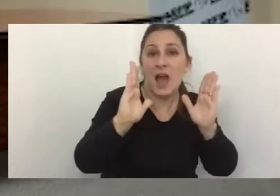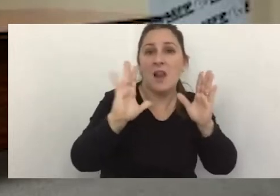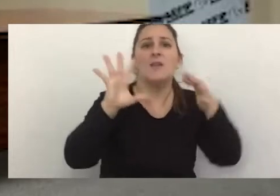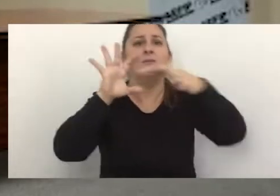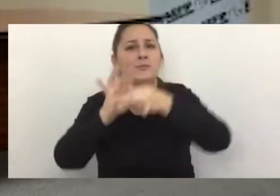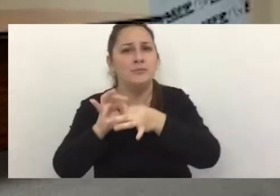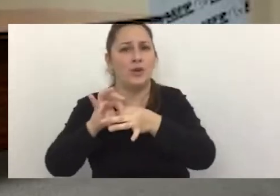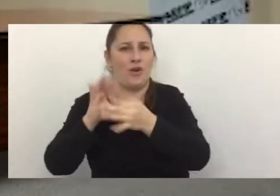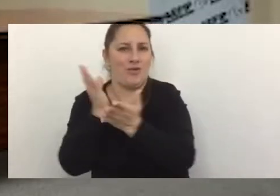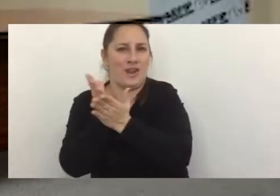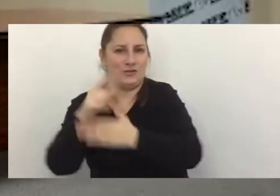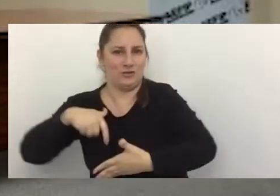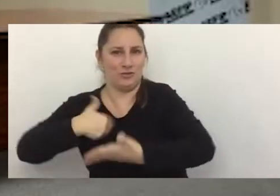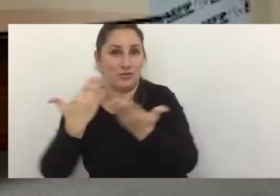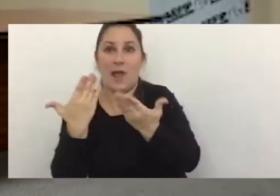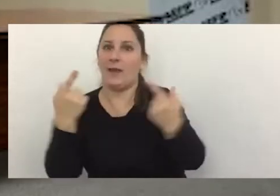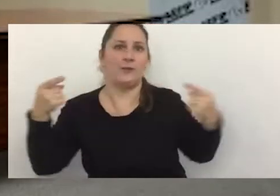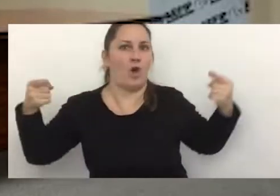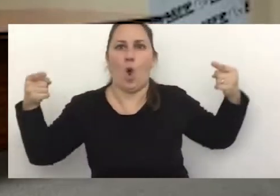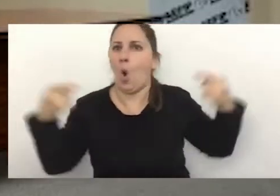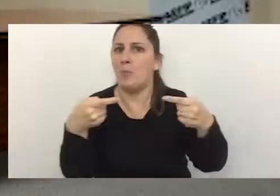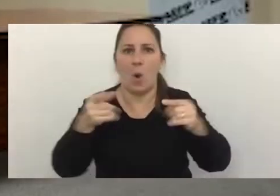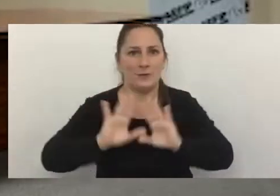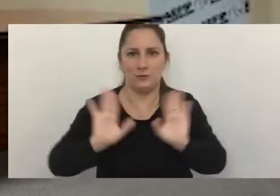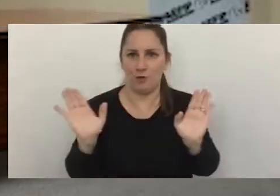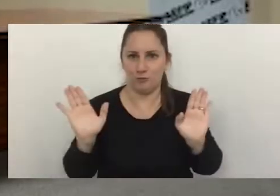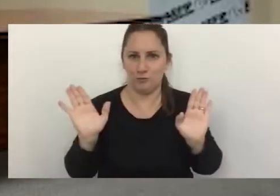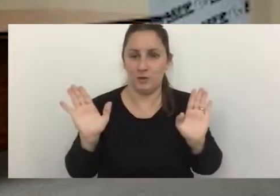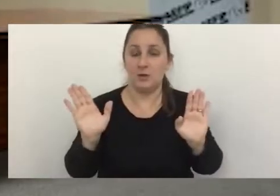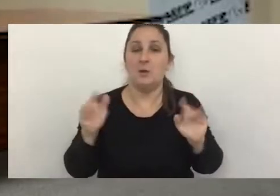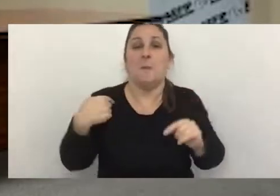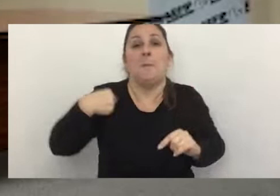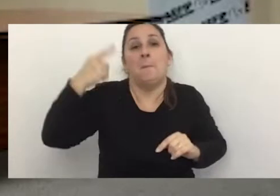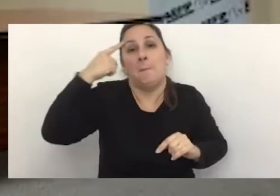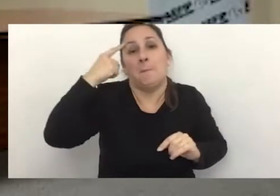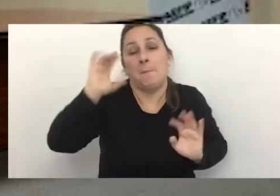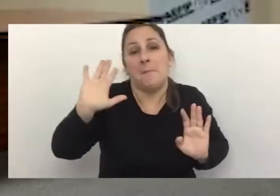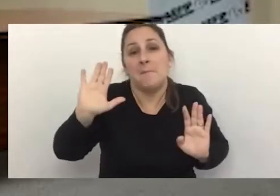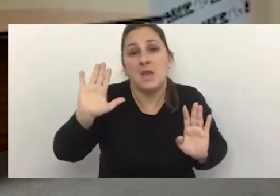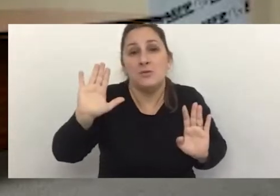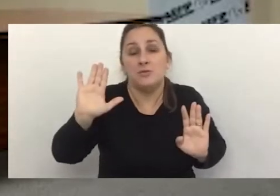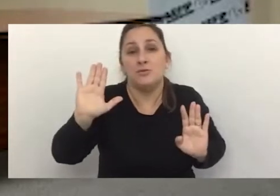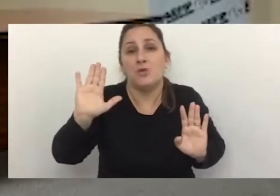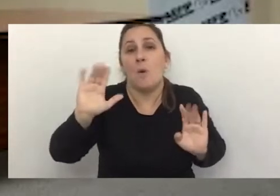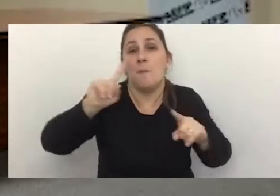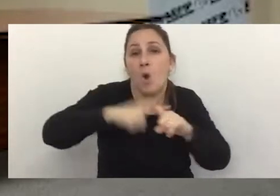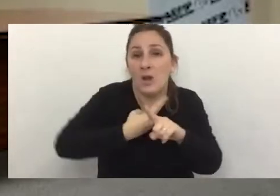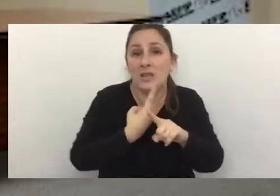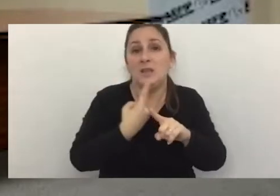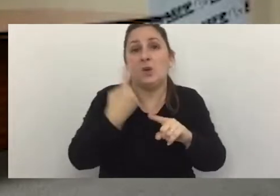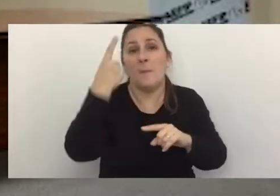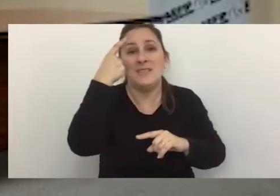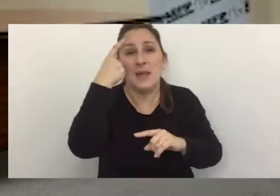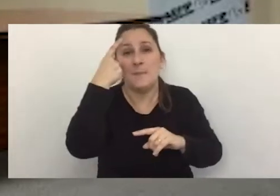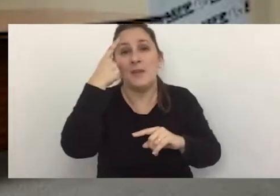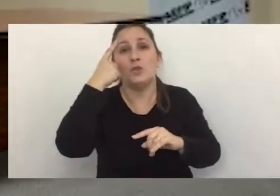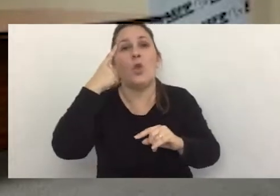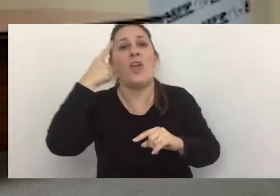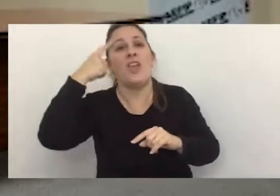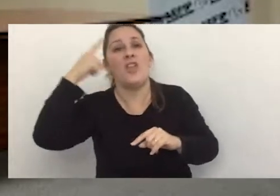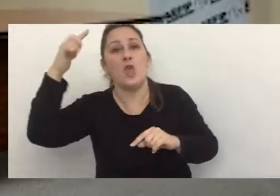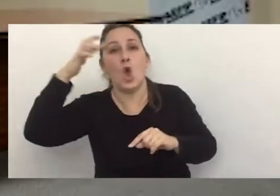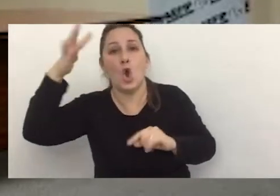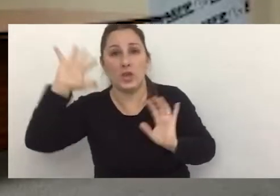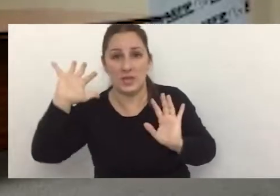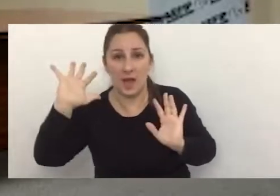son opuestos, contradictorios, por lo menos desde el punto de vista político, desde el punto de vista ideológico. Y